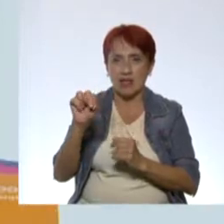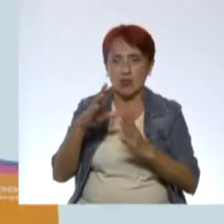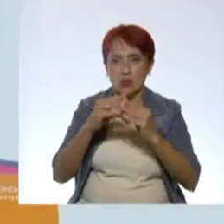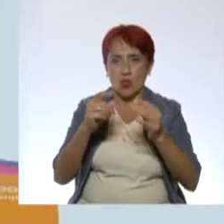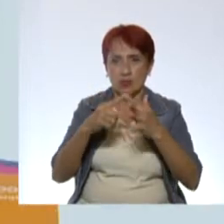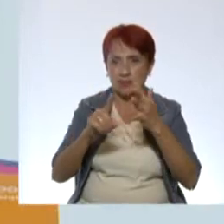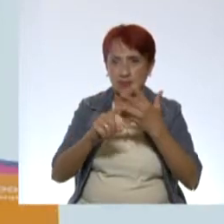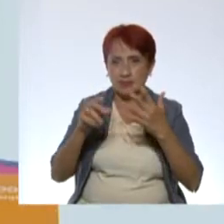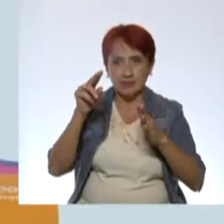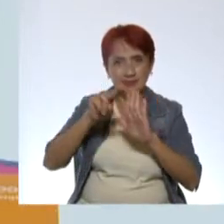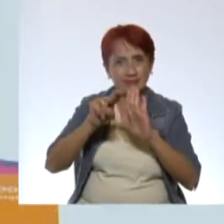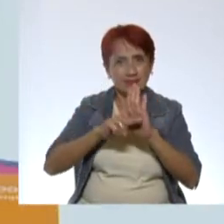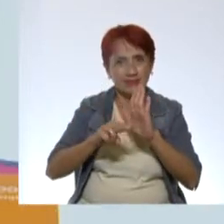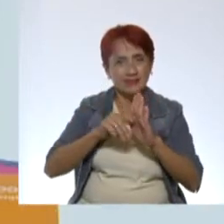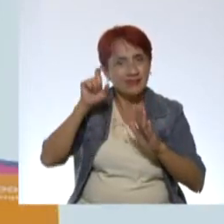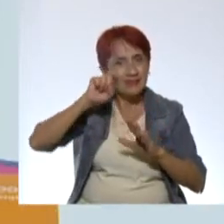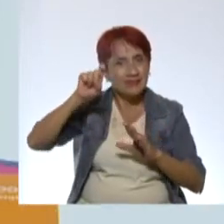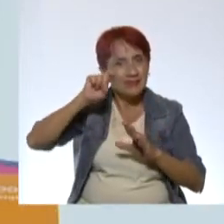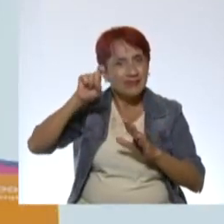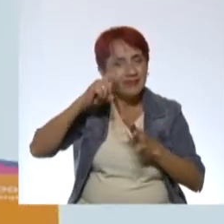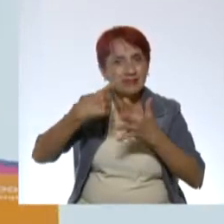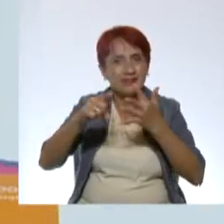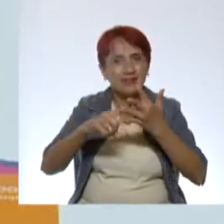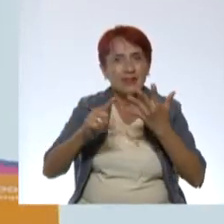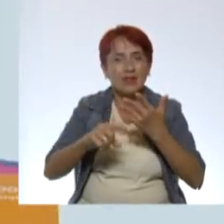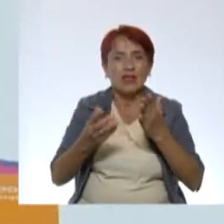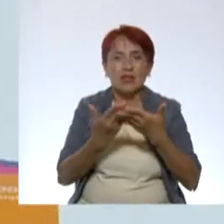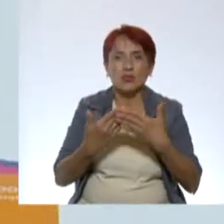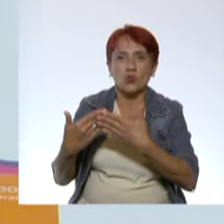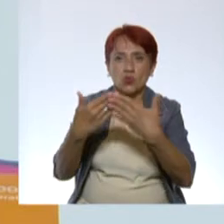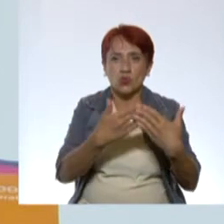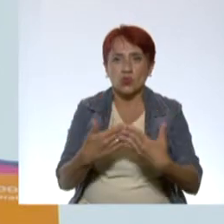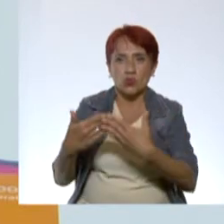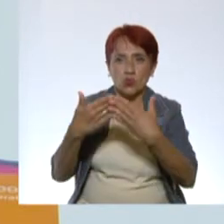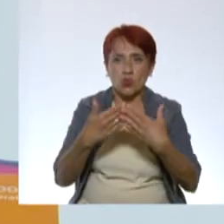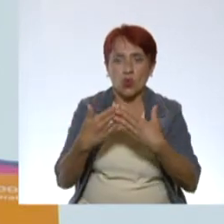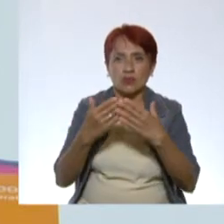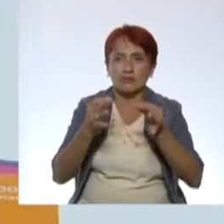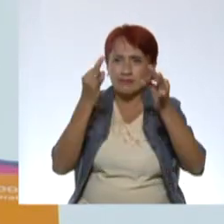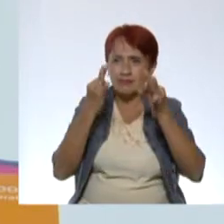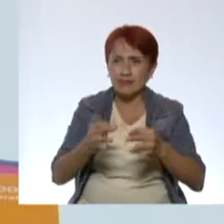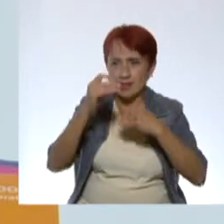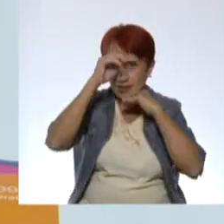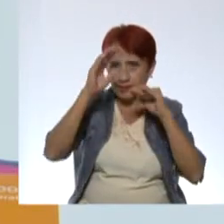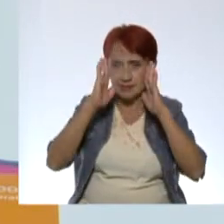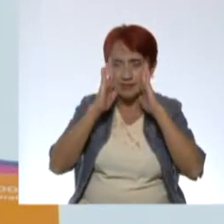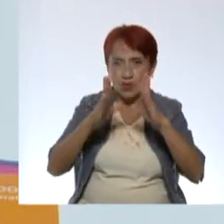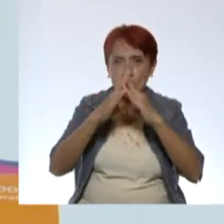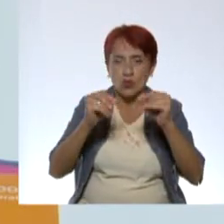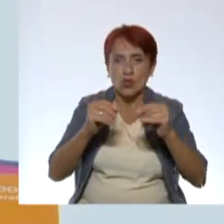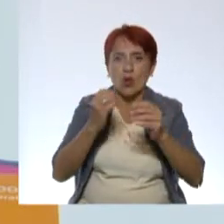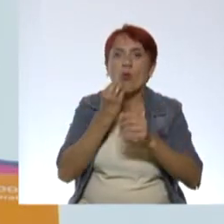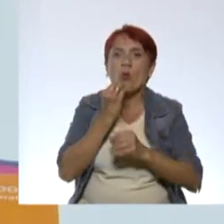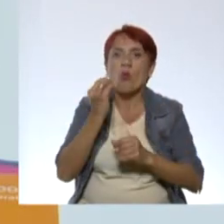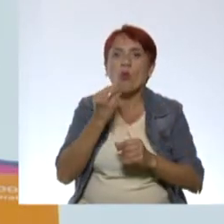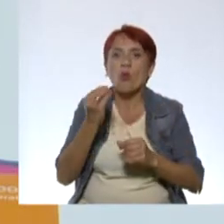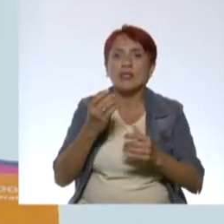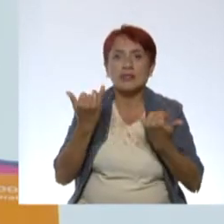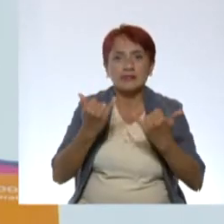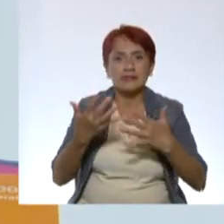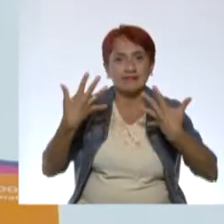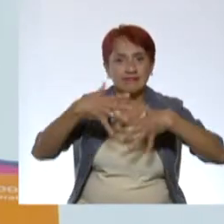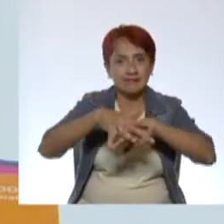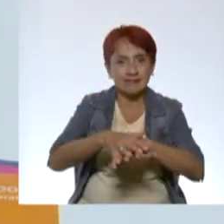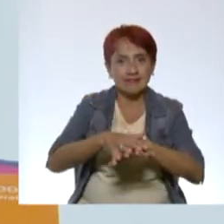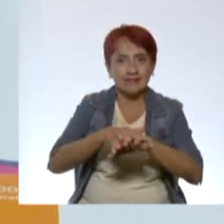acompañaré para brindarles orientaciones, recomendaciones y adaptaciones curriculares a fin de garantizar la atención educativa integral de los jóvenes que se